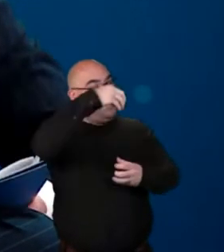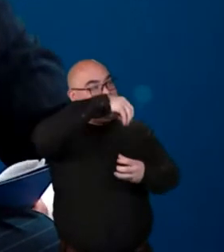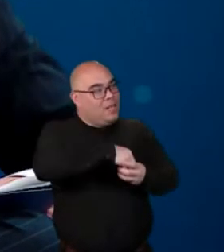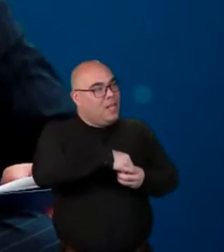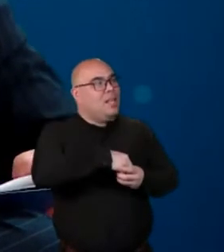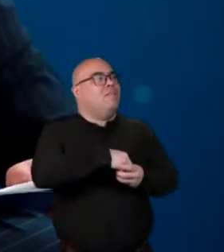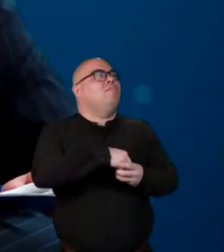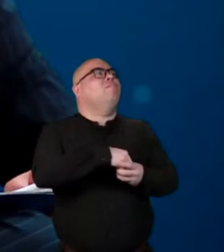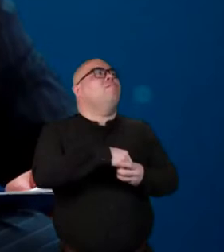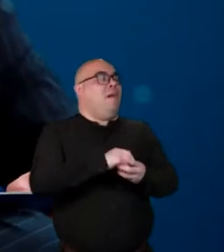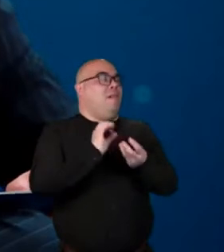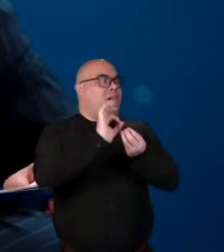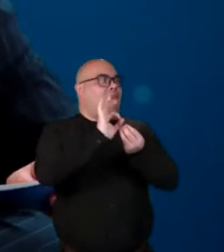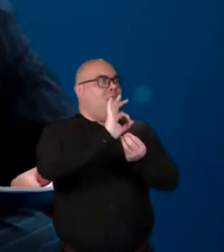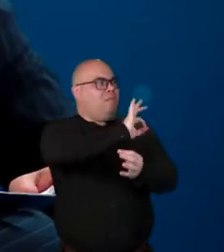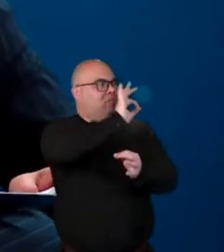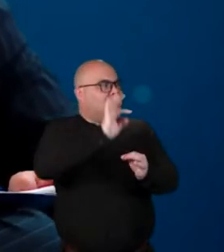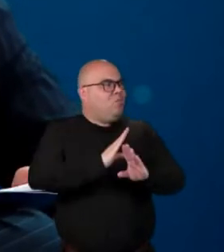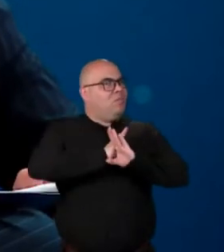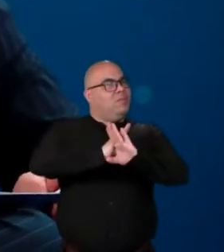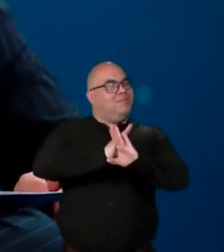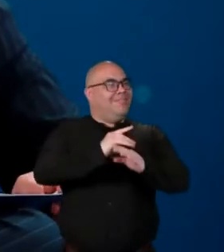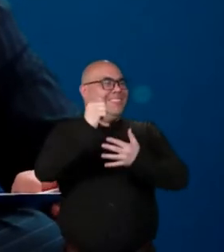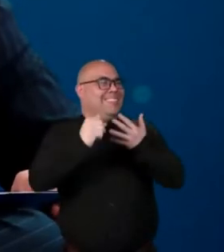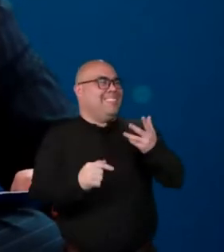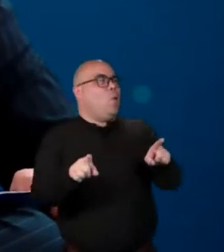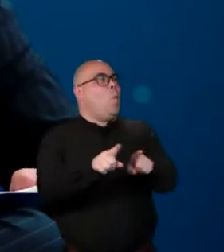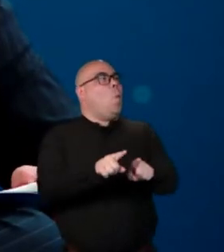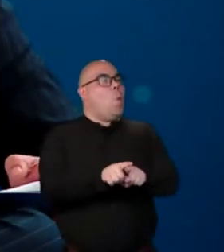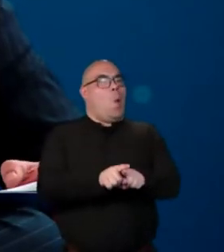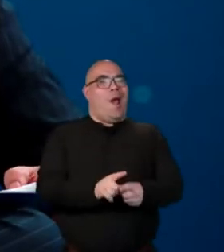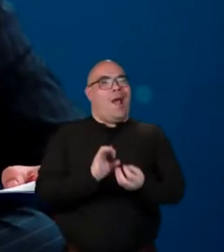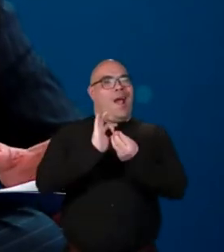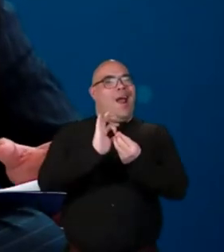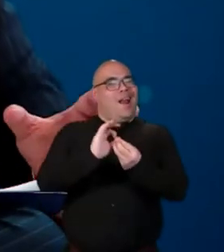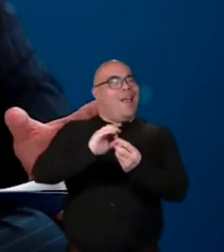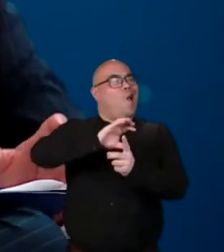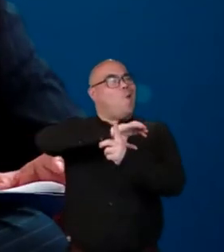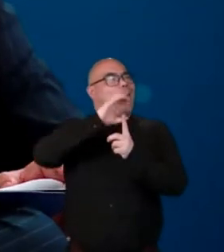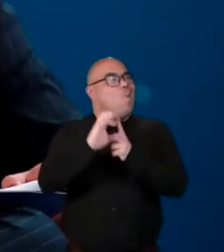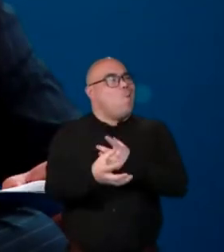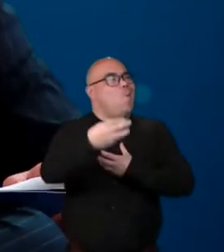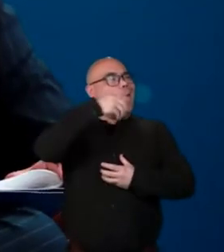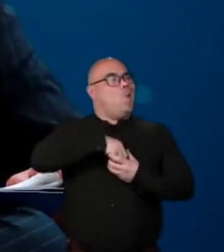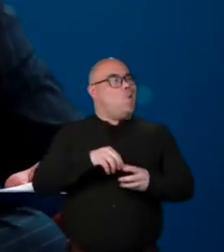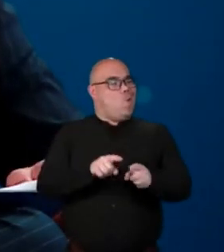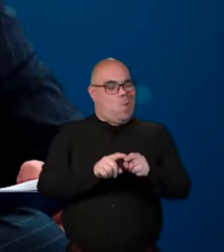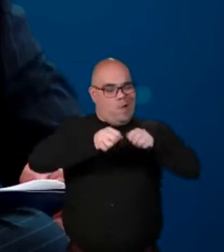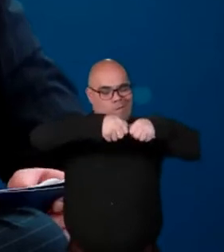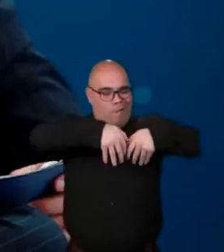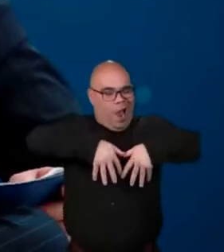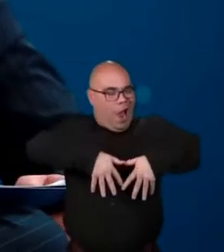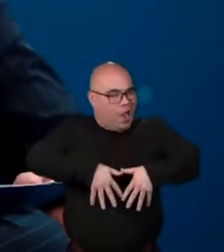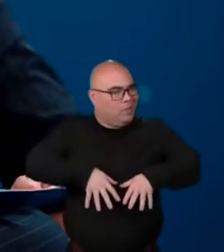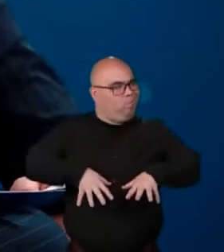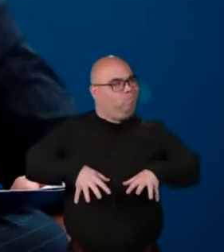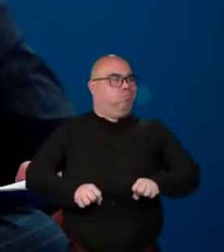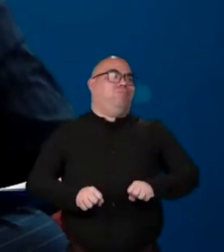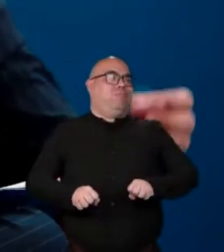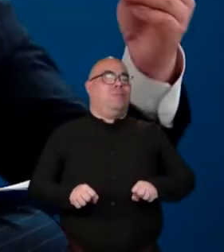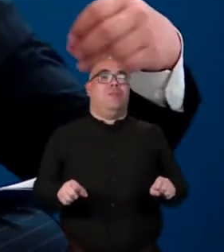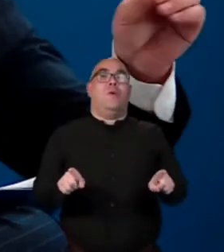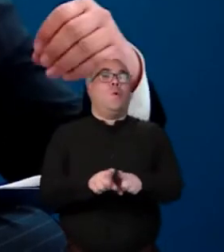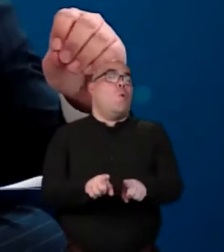la cultura de la calidad que debe permear echar raíces en la institución y no se debe convertir en